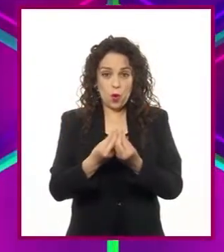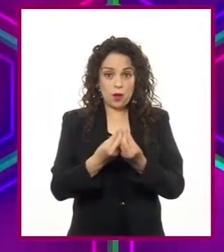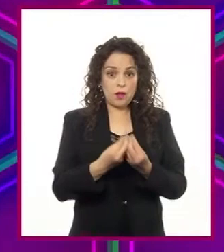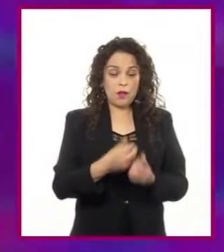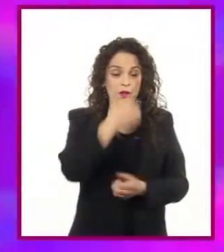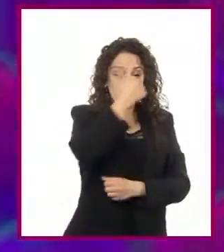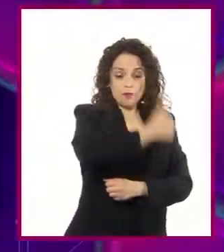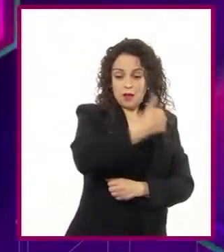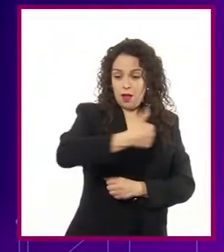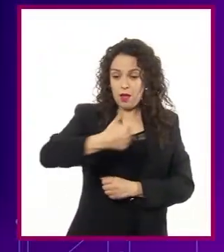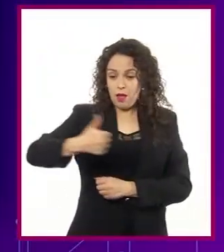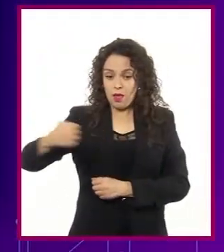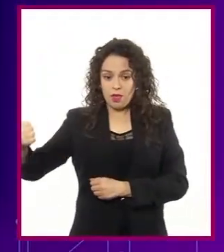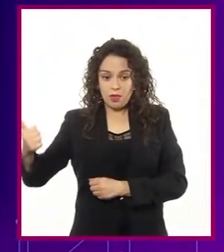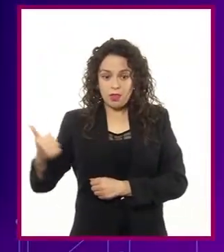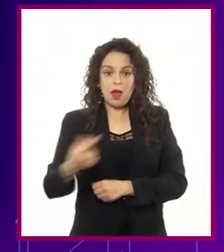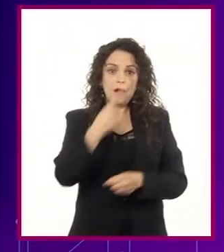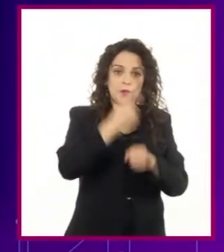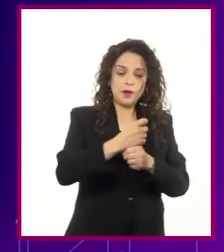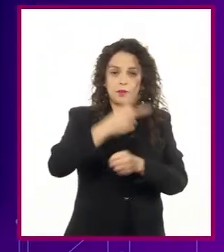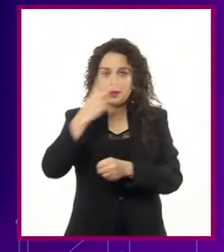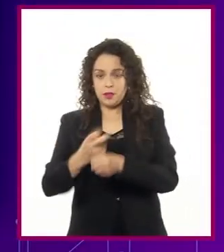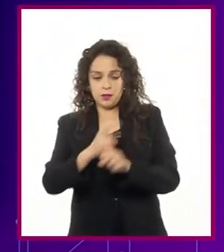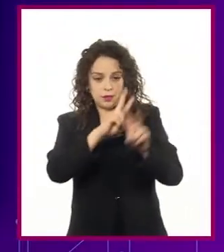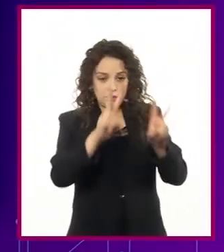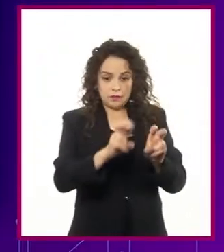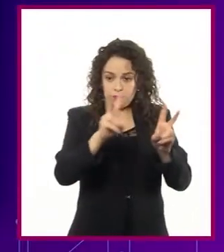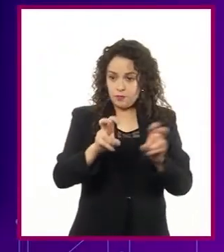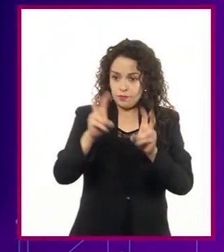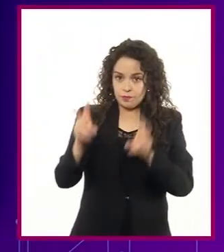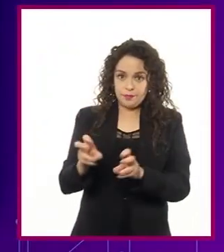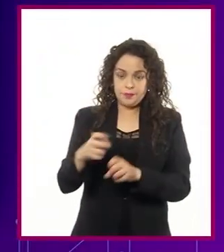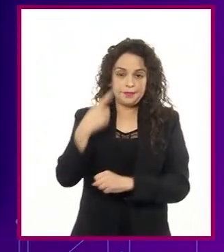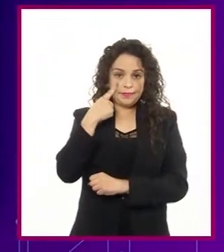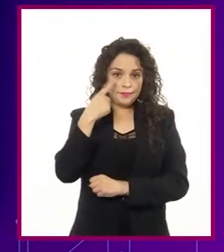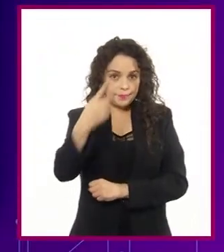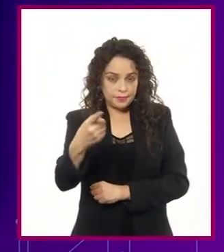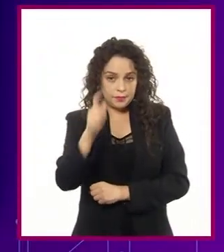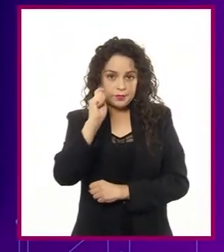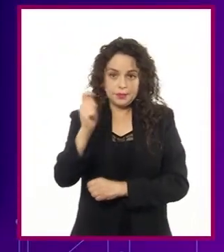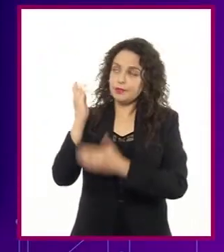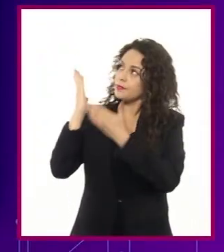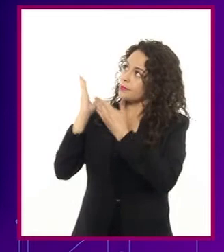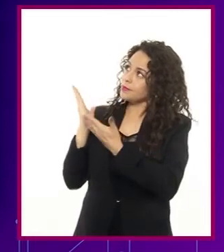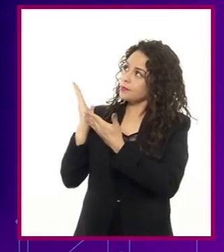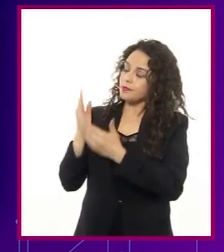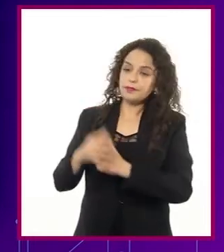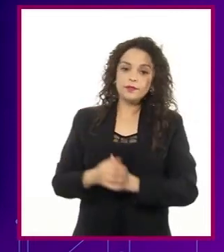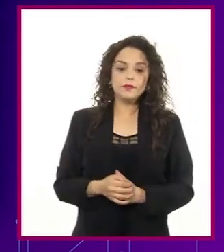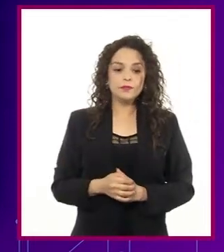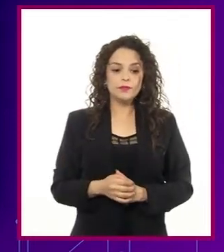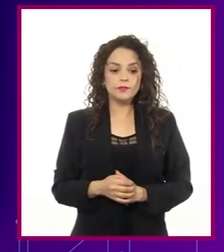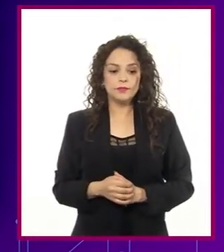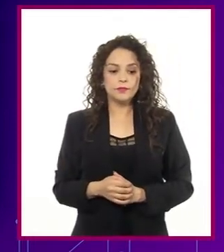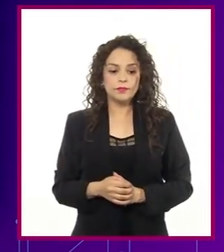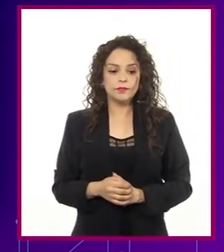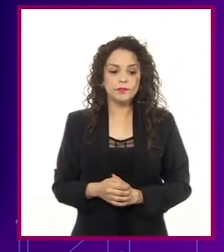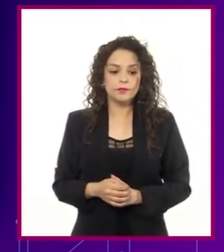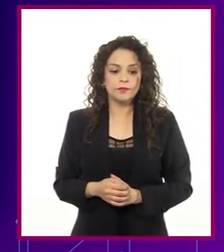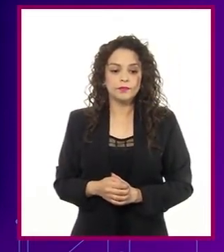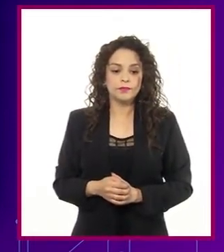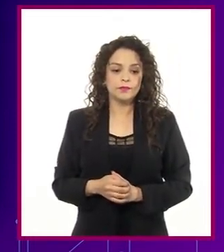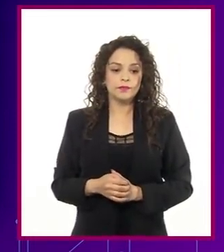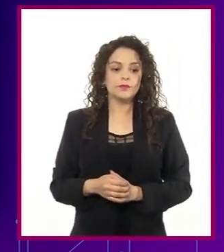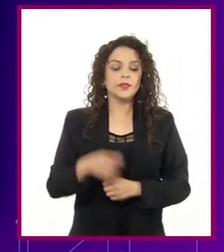bloques 1 y 2, se tiene la media aritmética o promedio es igual al cociente de